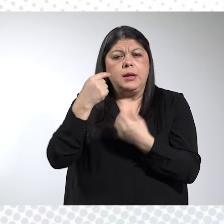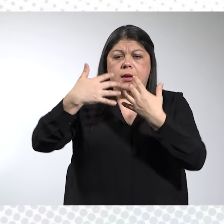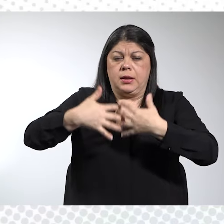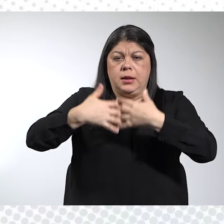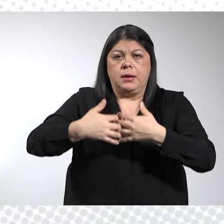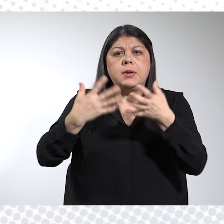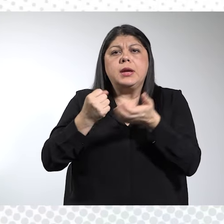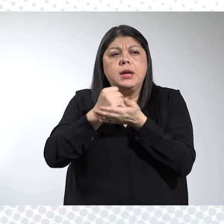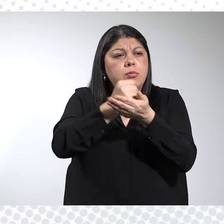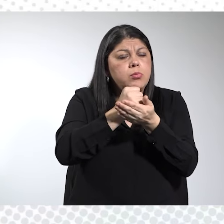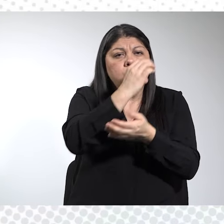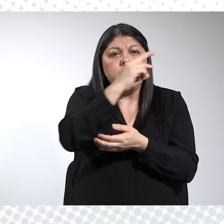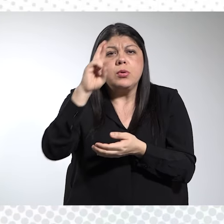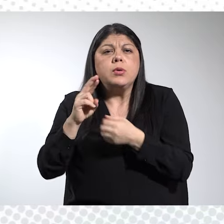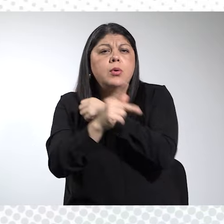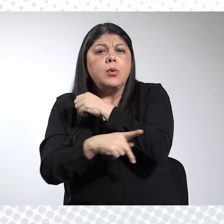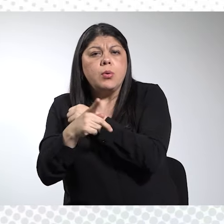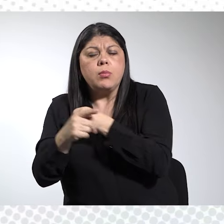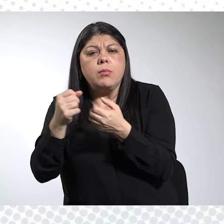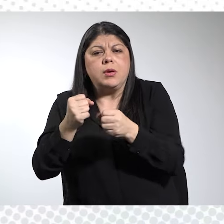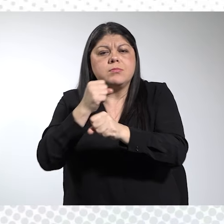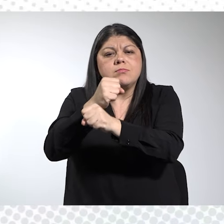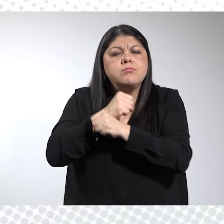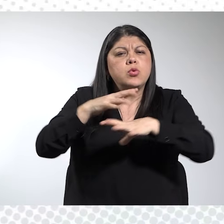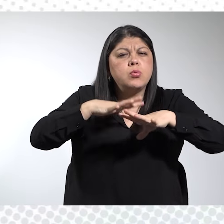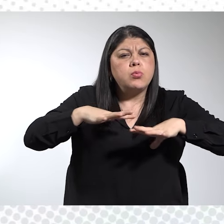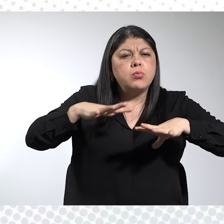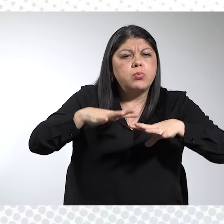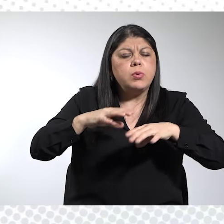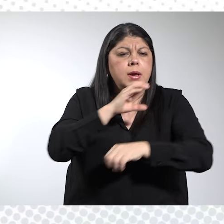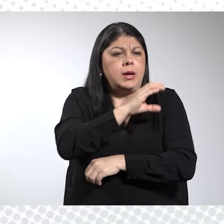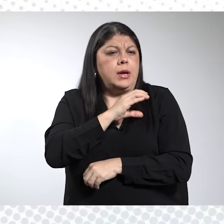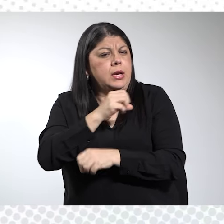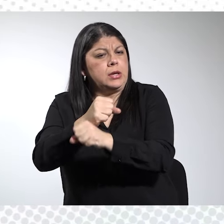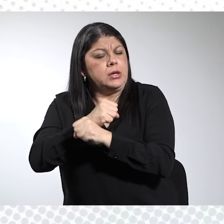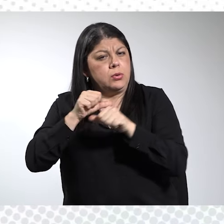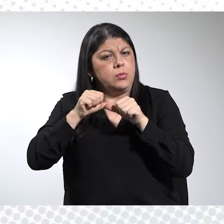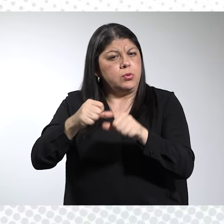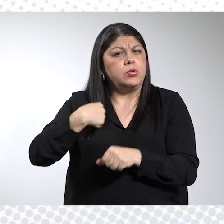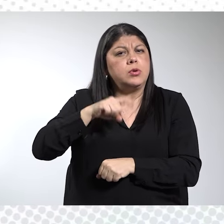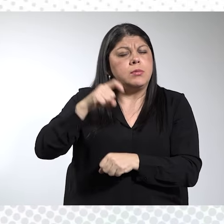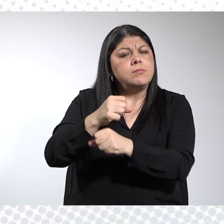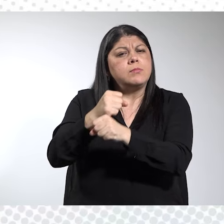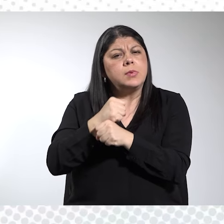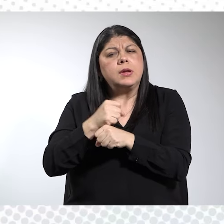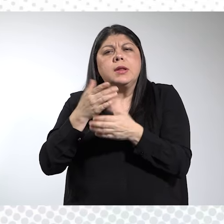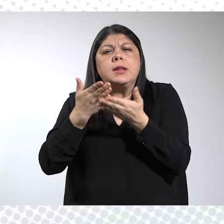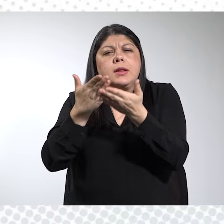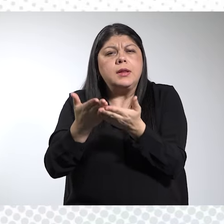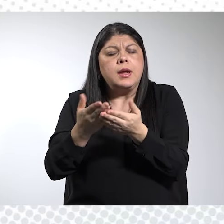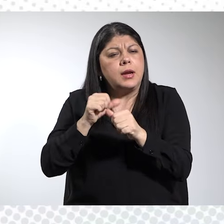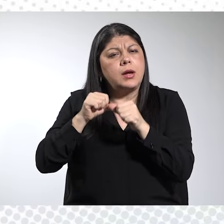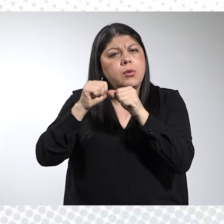que la empresa quiere invertir en un país que es de sello verde, que tiene características de sostenibilidad, que debemos apostar